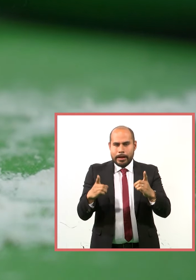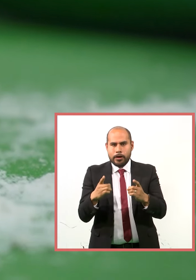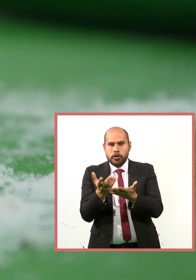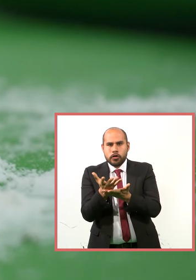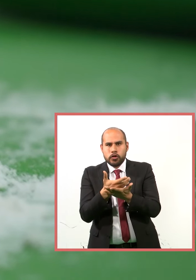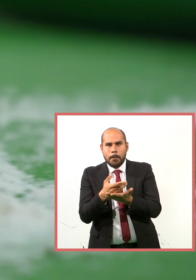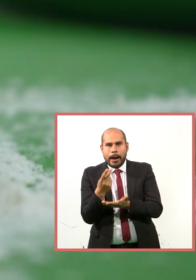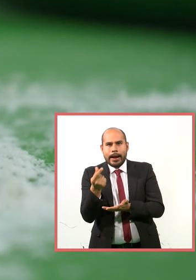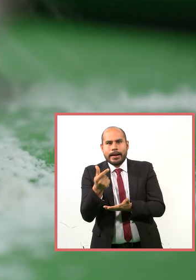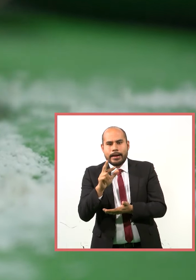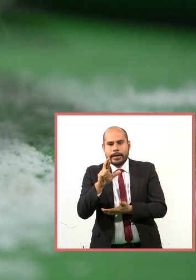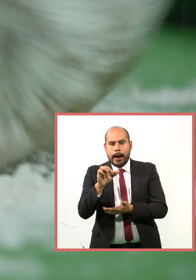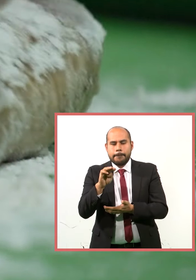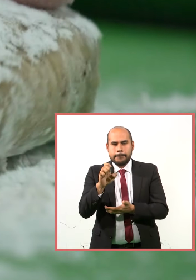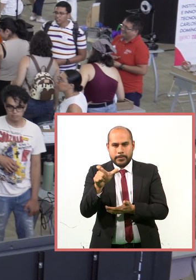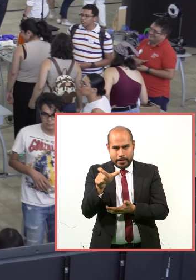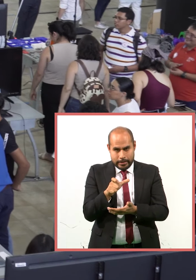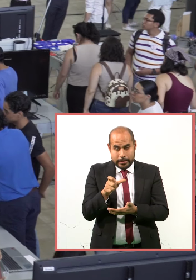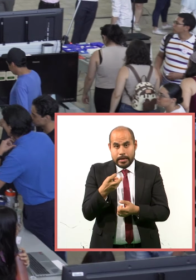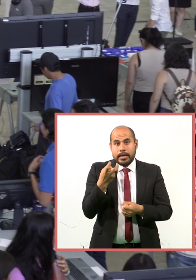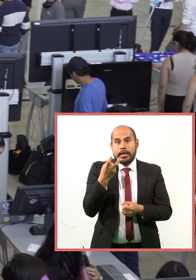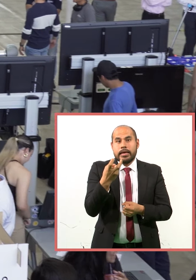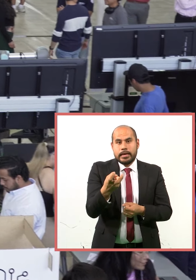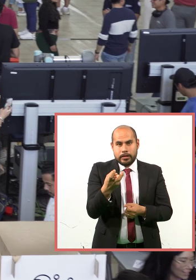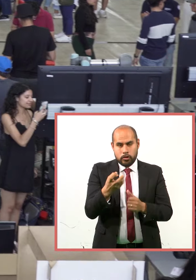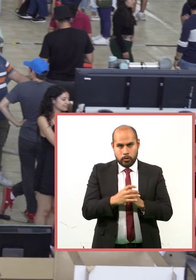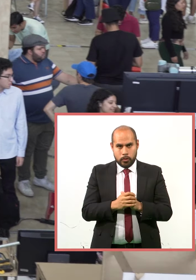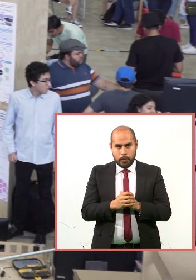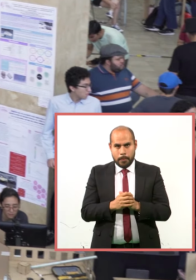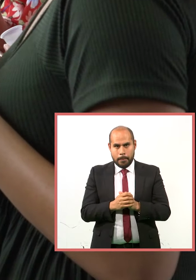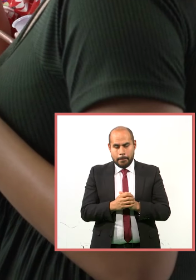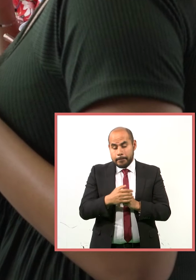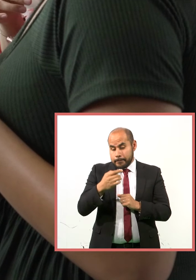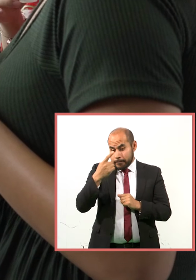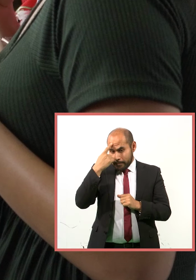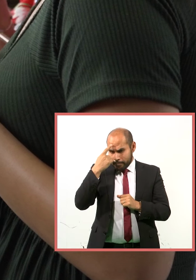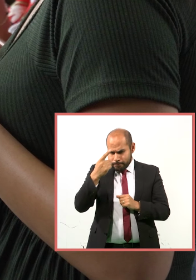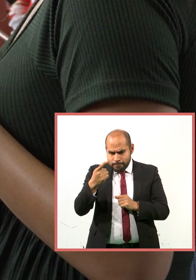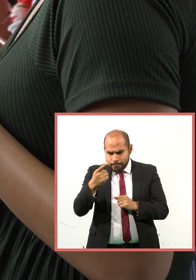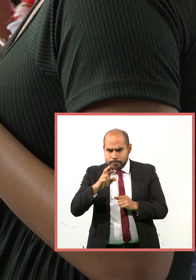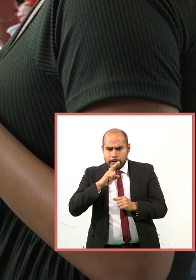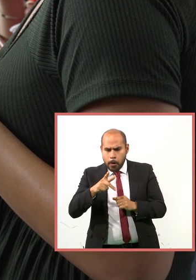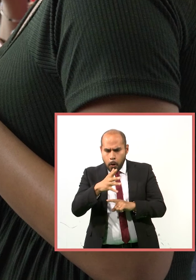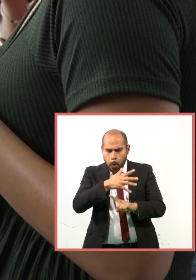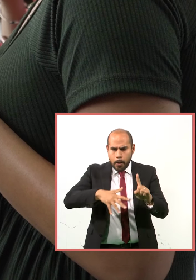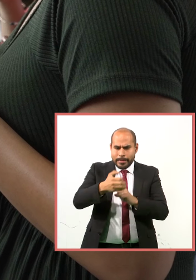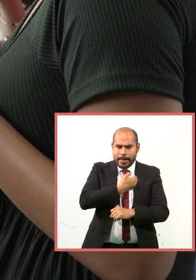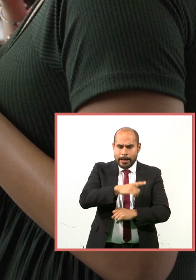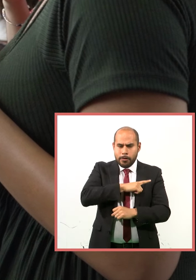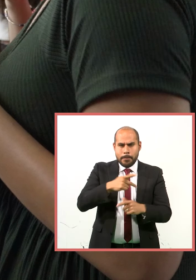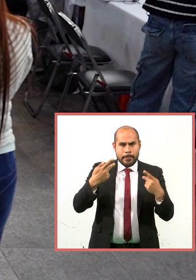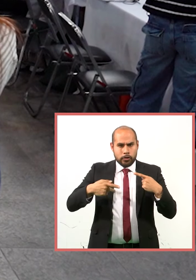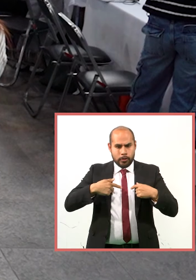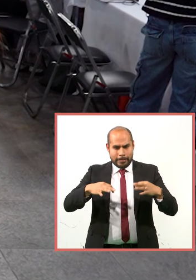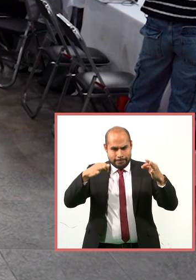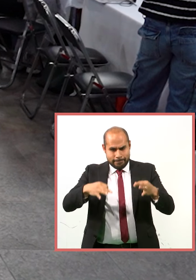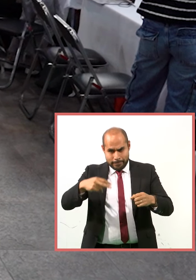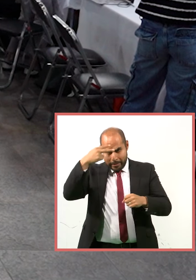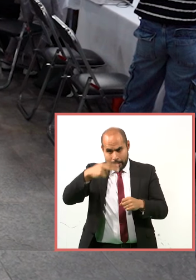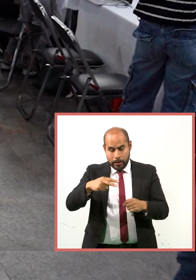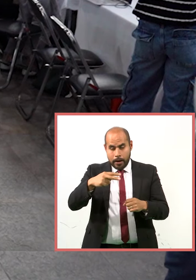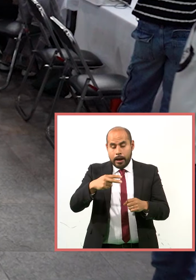de la sopa instantánea Ramex, y que fue un producto pensado para mejorar las condiciones de salud de la población